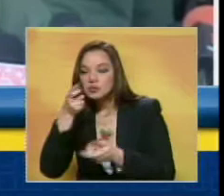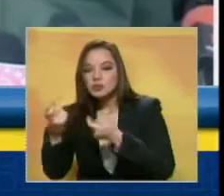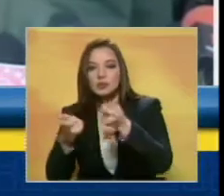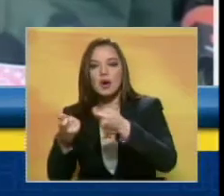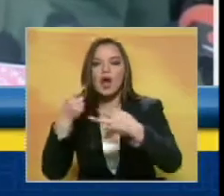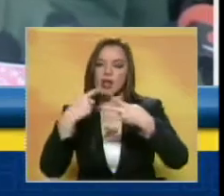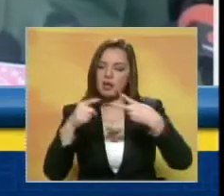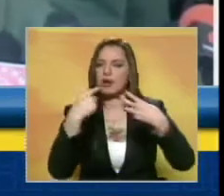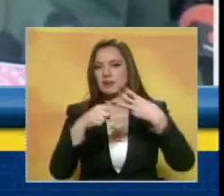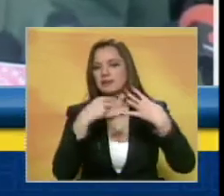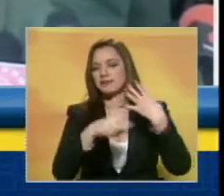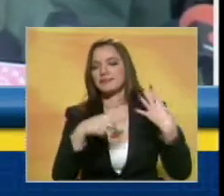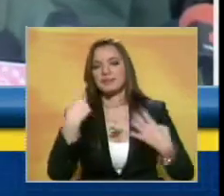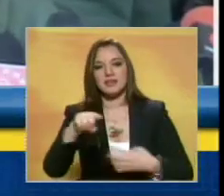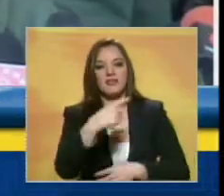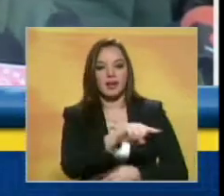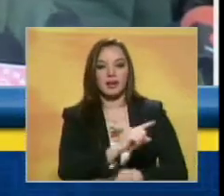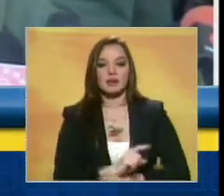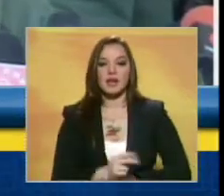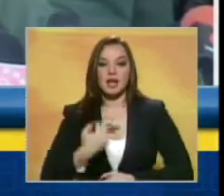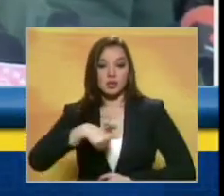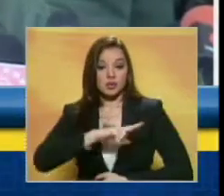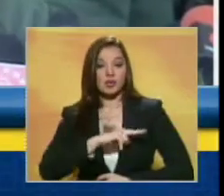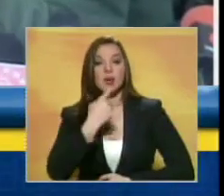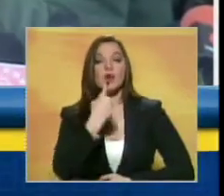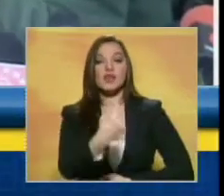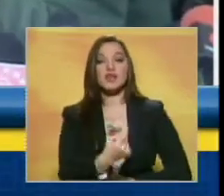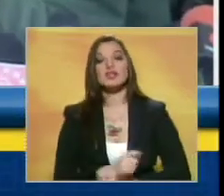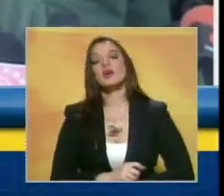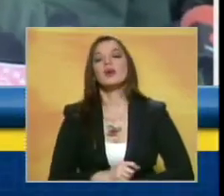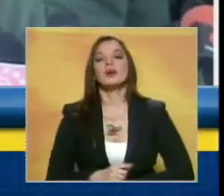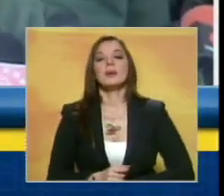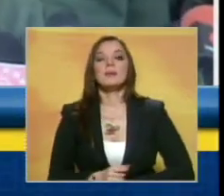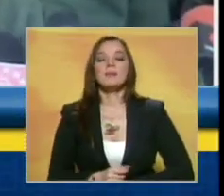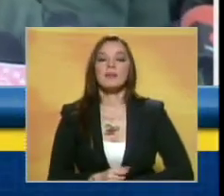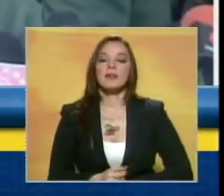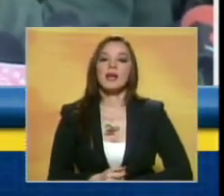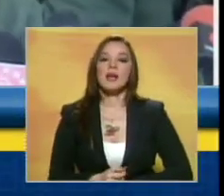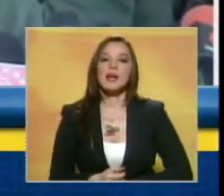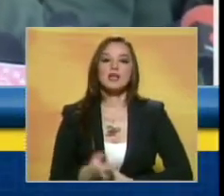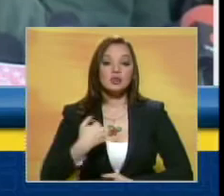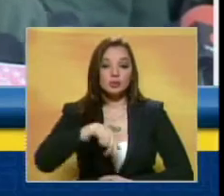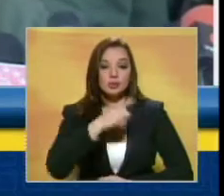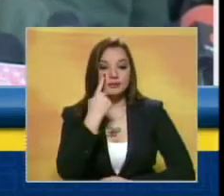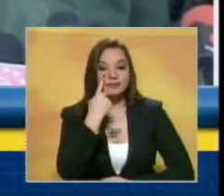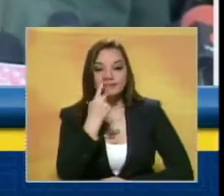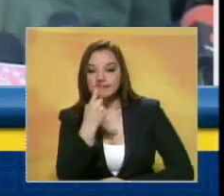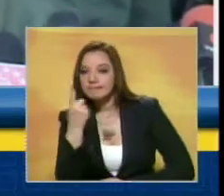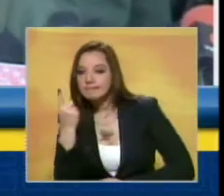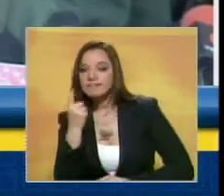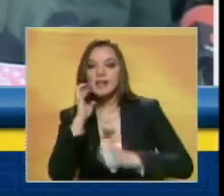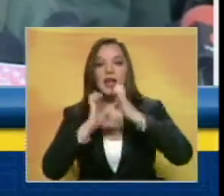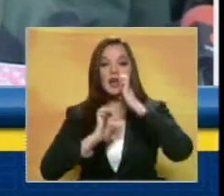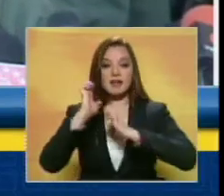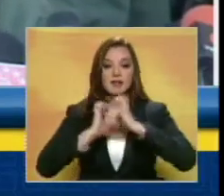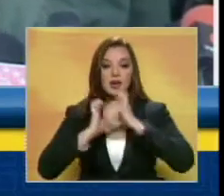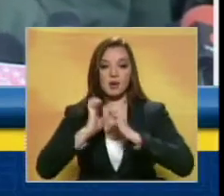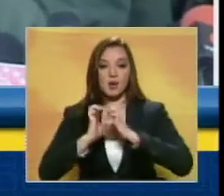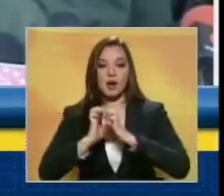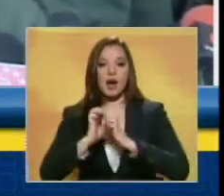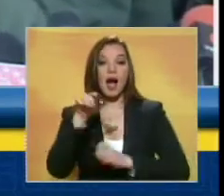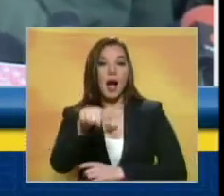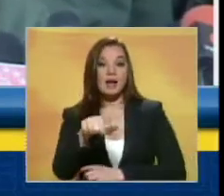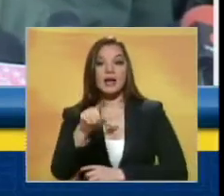diversas que hemos dicho que vamos a ir monitoreando y evaluando en